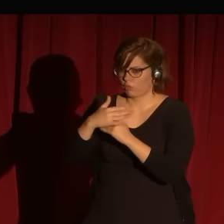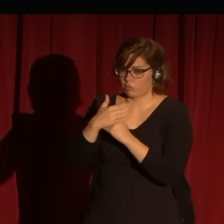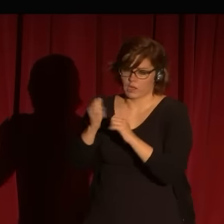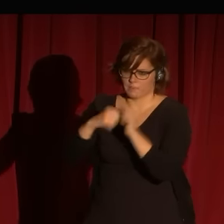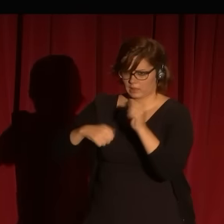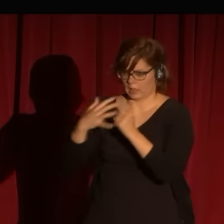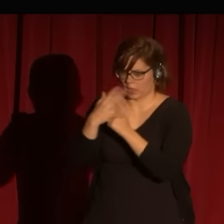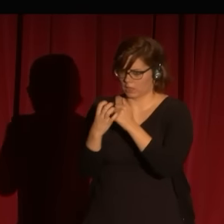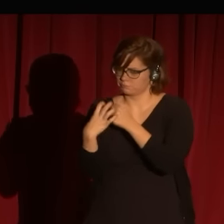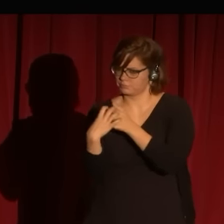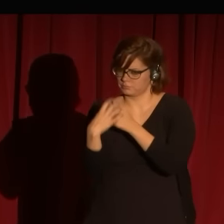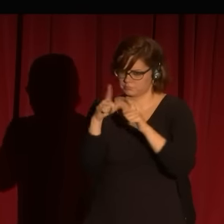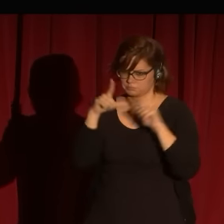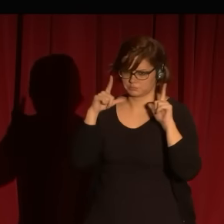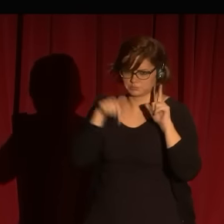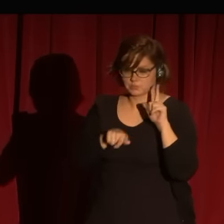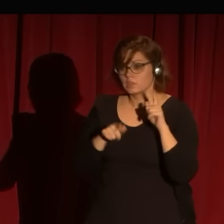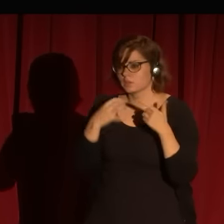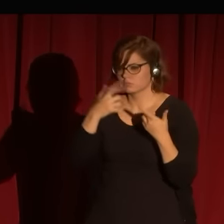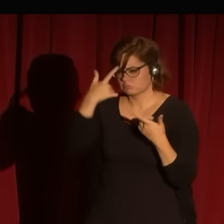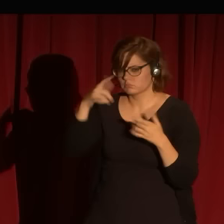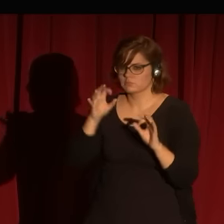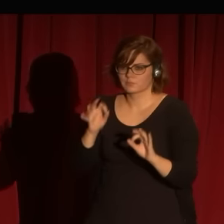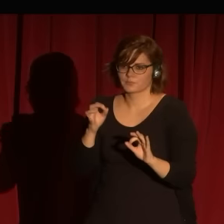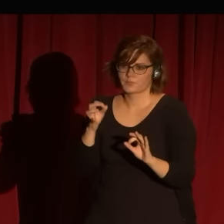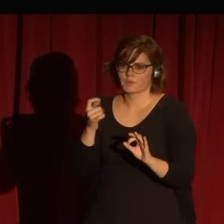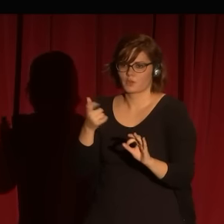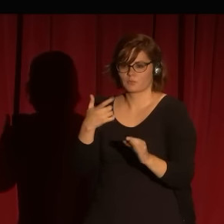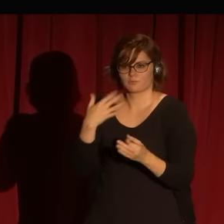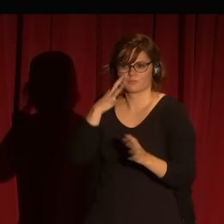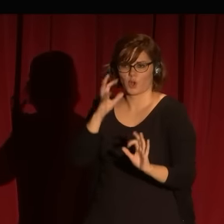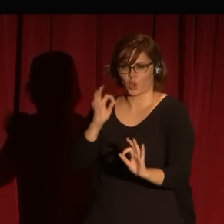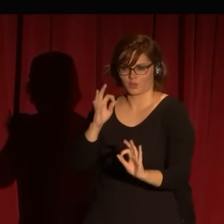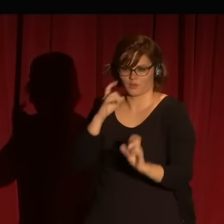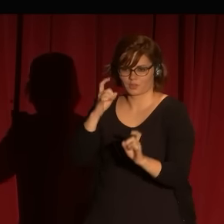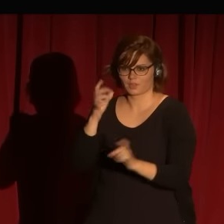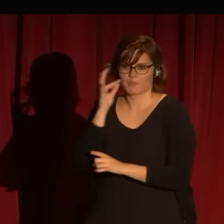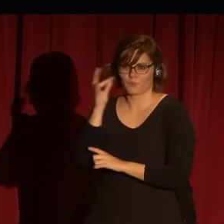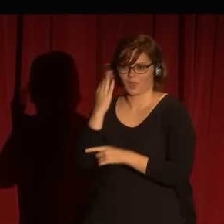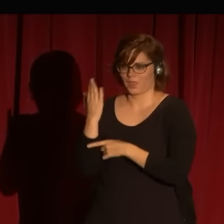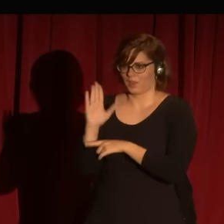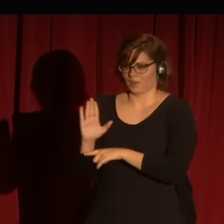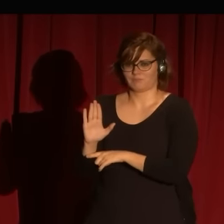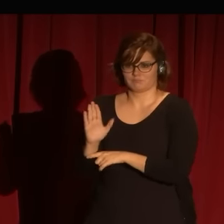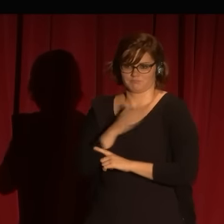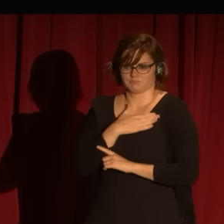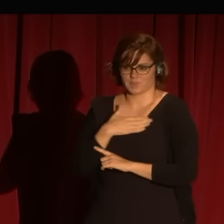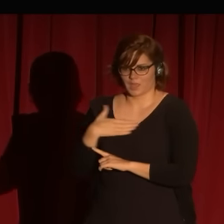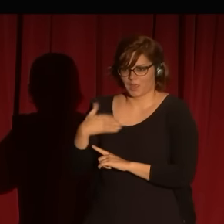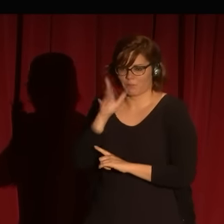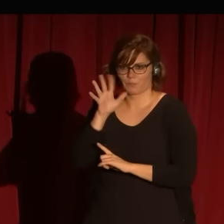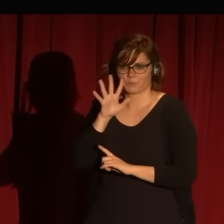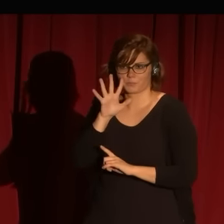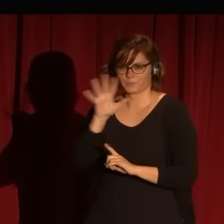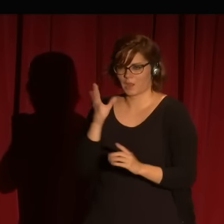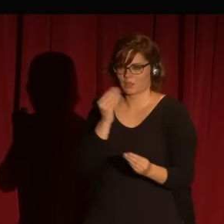cuadros eh y por lo tanto yo creo que es legítimo aquí intentar adivinar una mujer que tiene cierta sensación de que